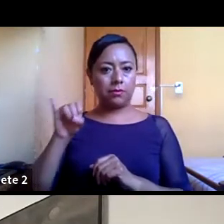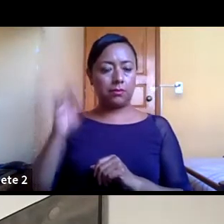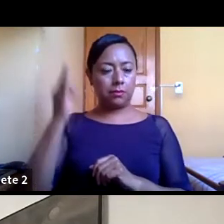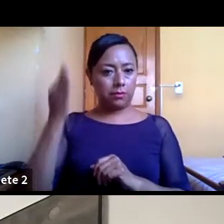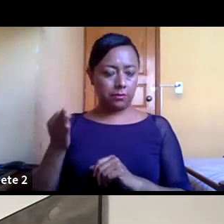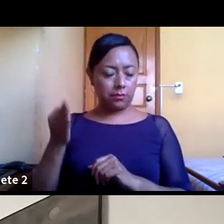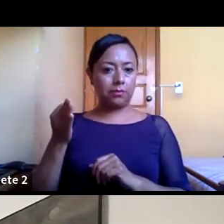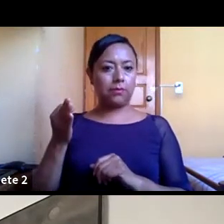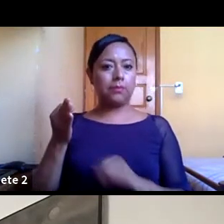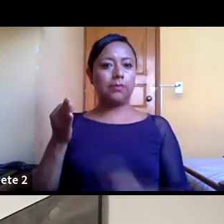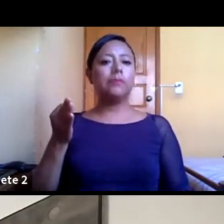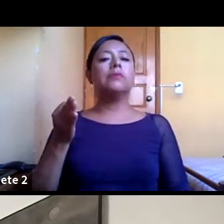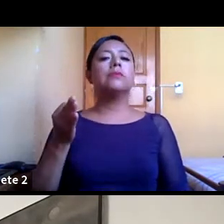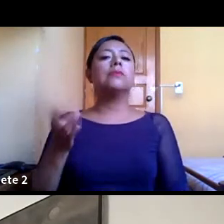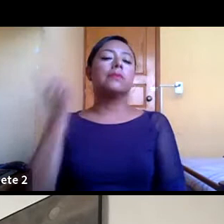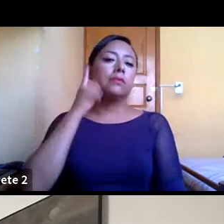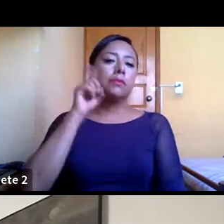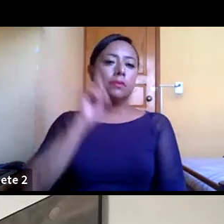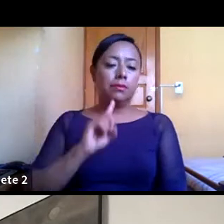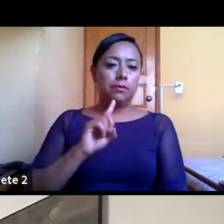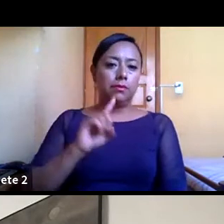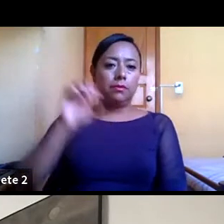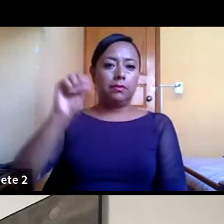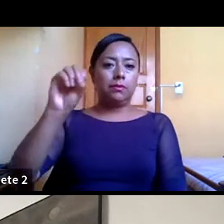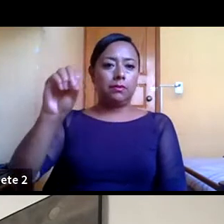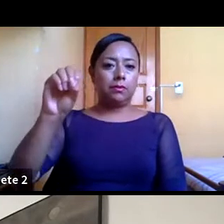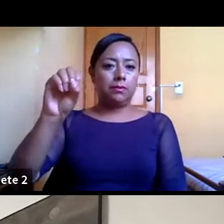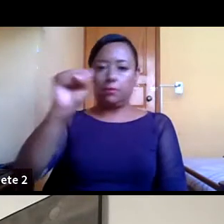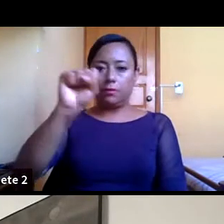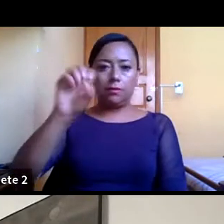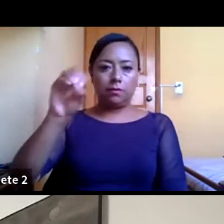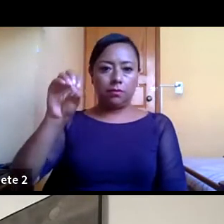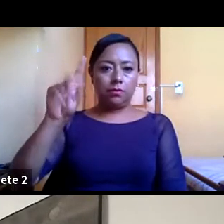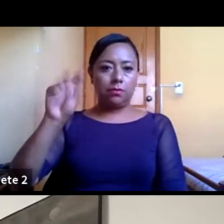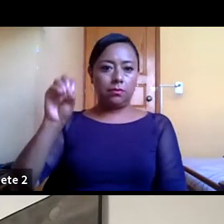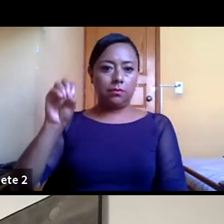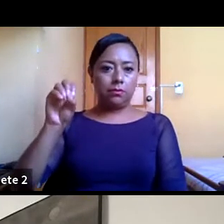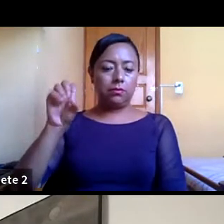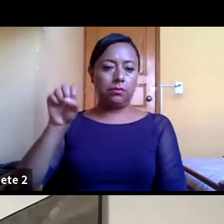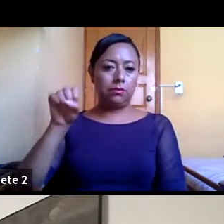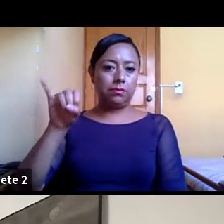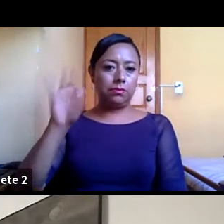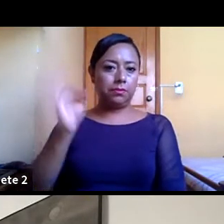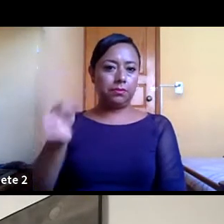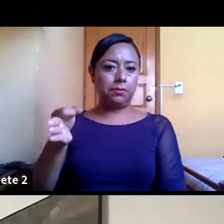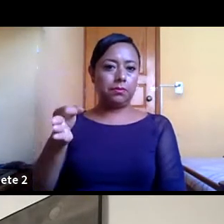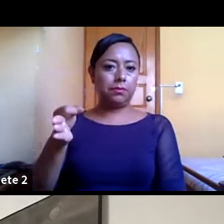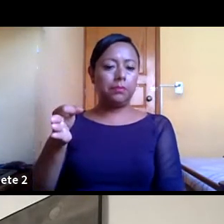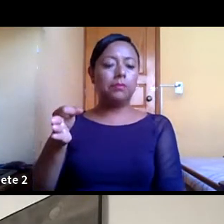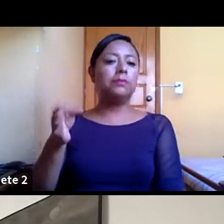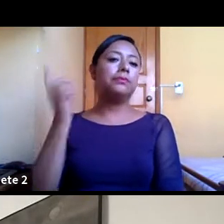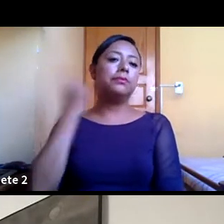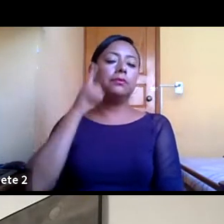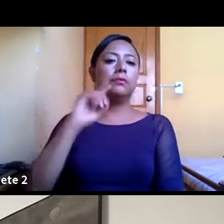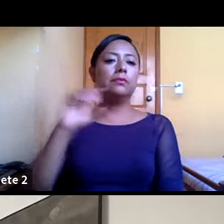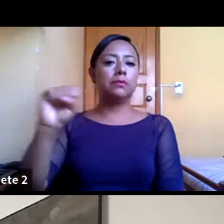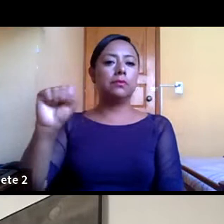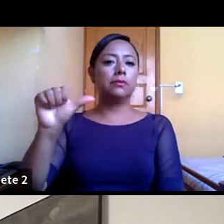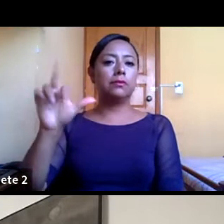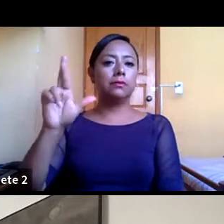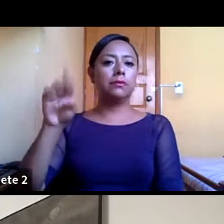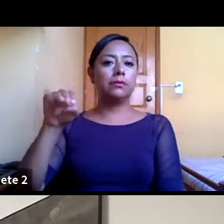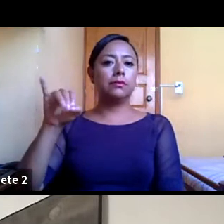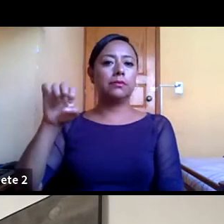favor. Diputada Paula Adriana Soto Maldonado. Paula Soto, en pro. Diputada Lilia Sarmiento